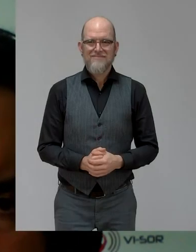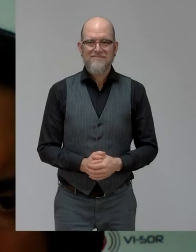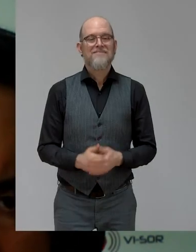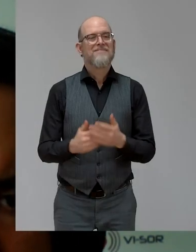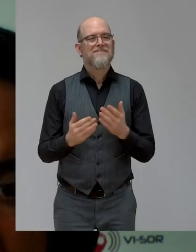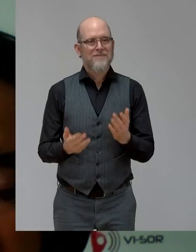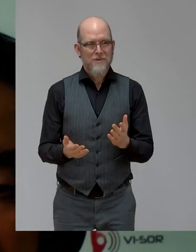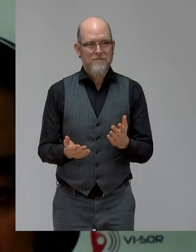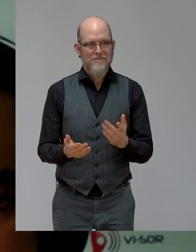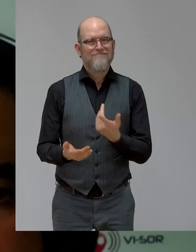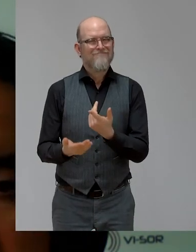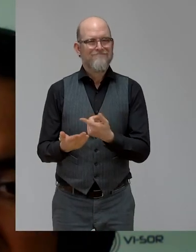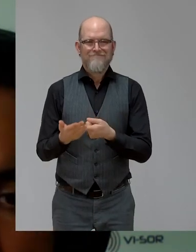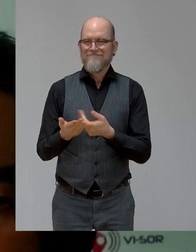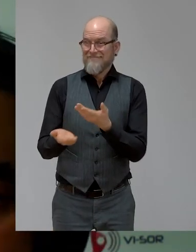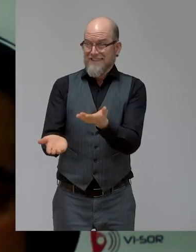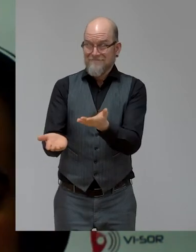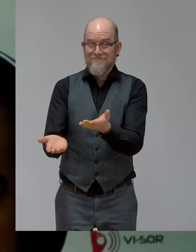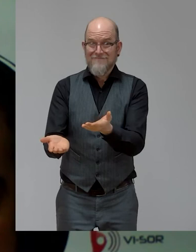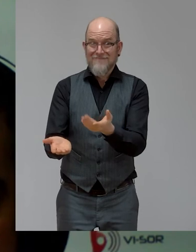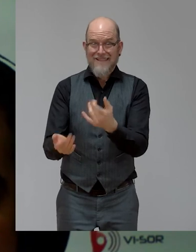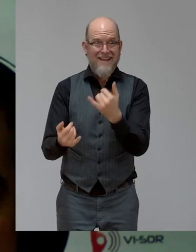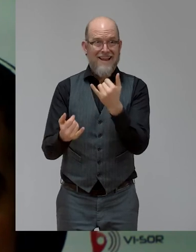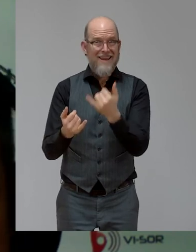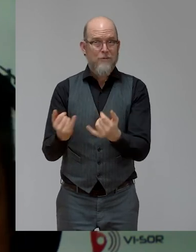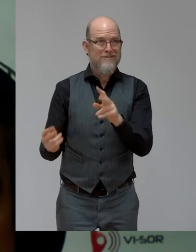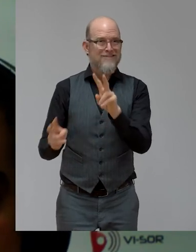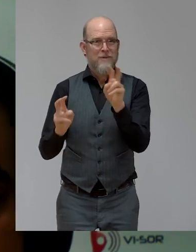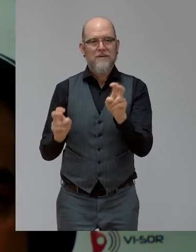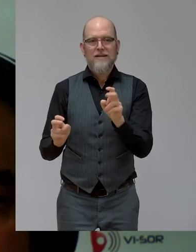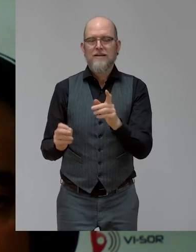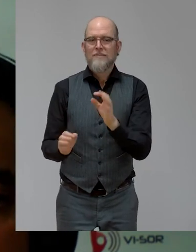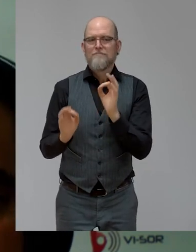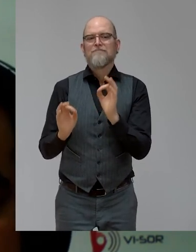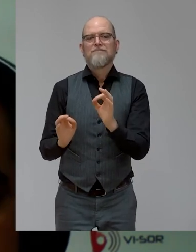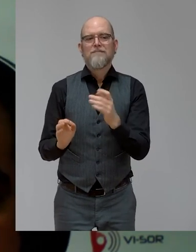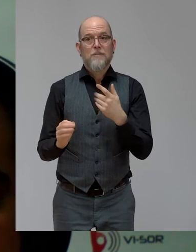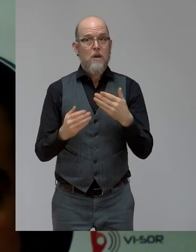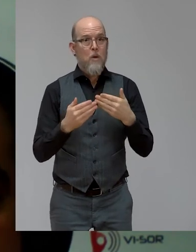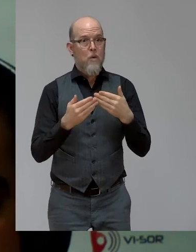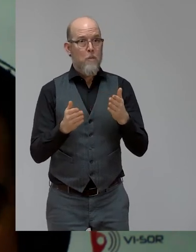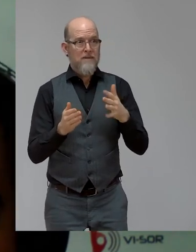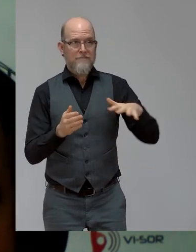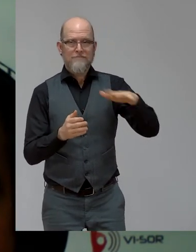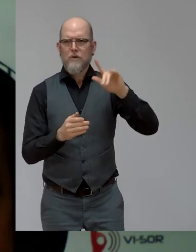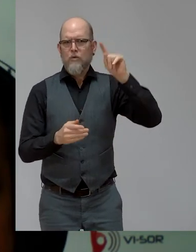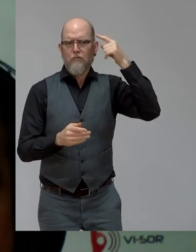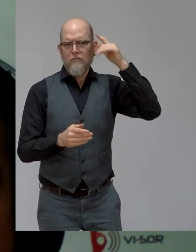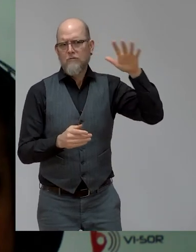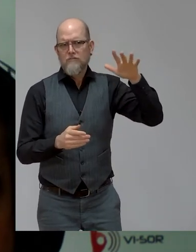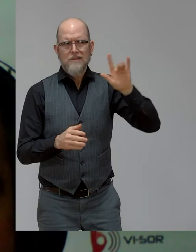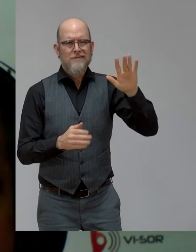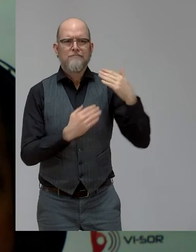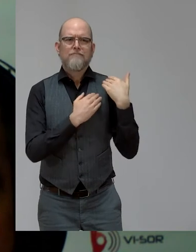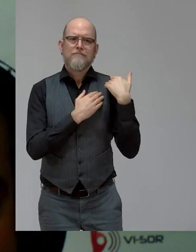therefore, and finally, the relevance of the public sector, as we mentioned before, lies in its capacity to provide